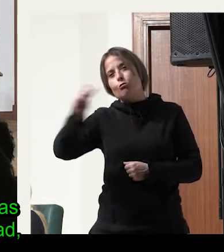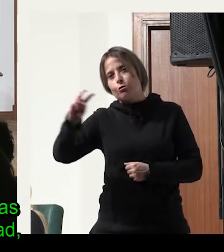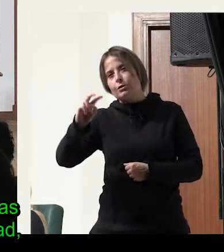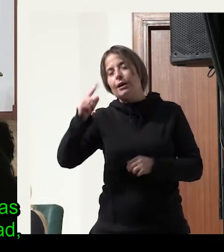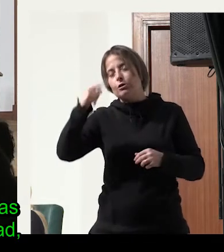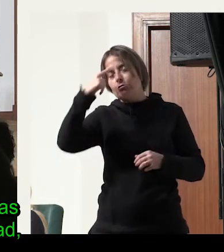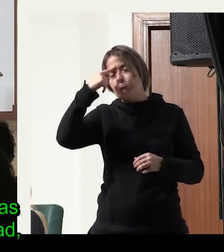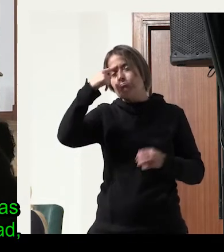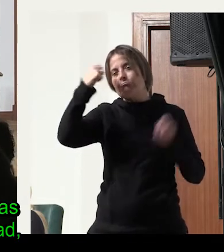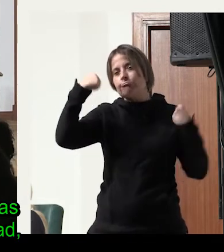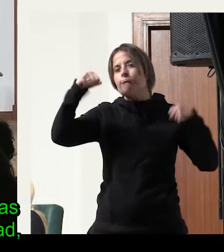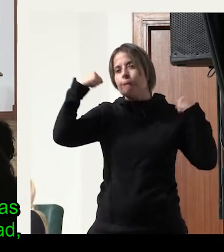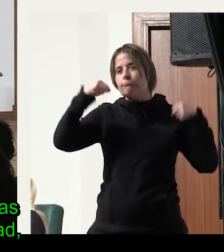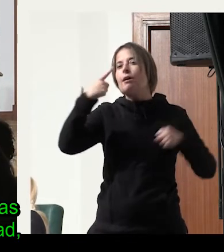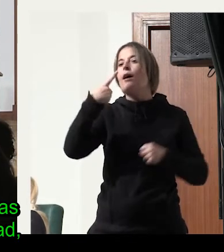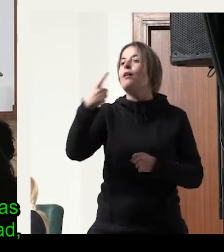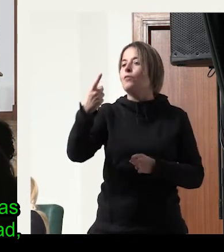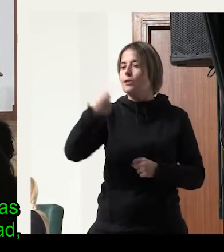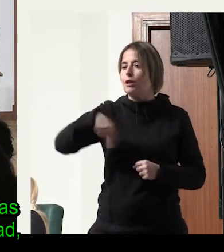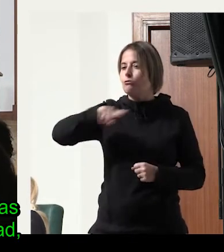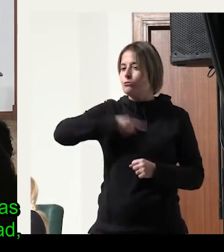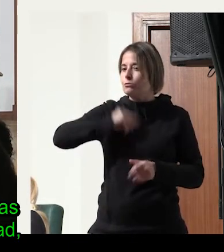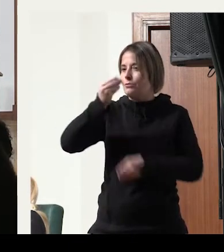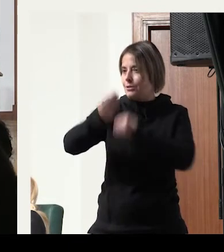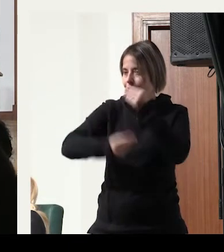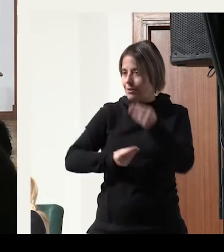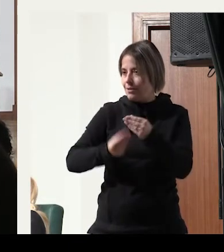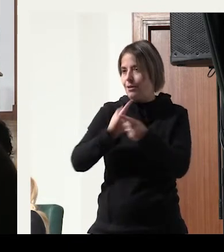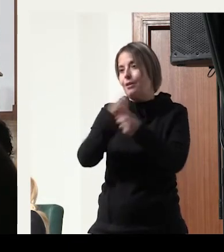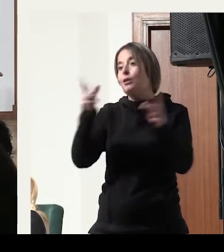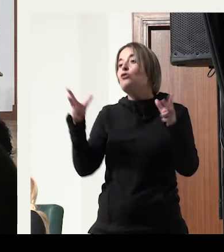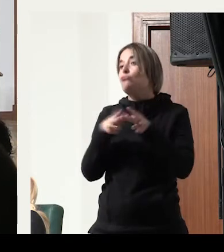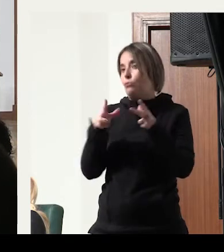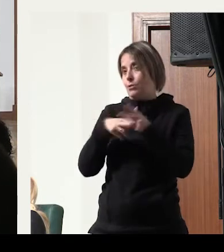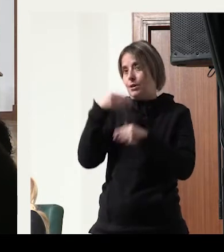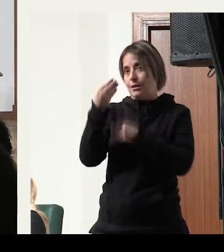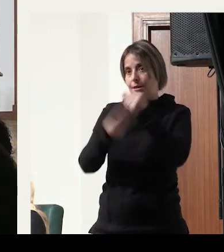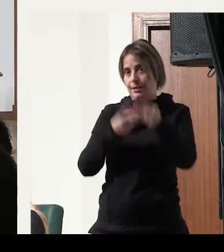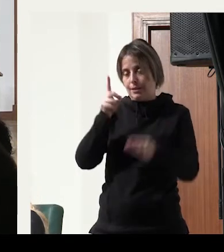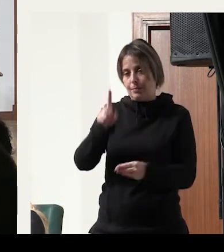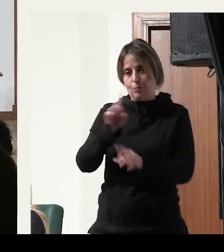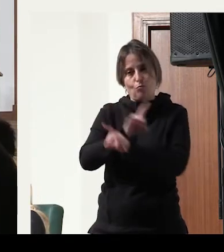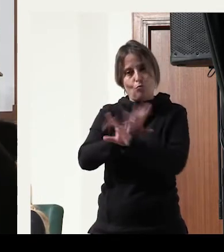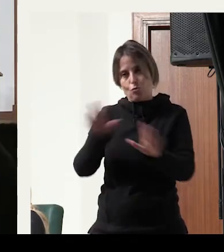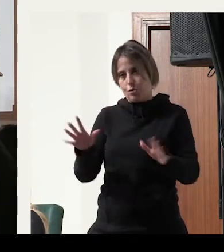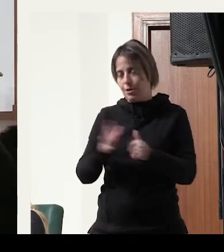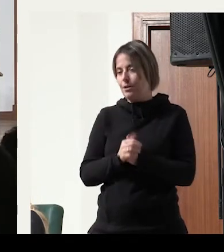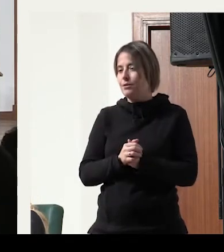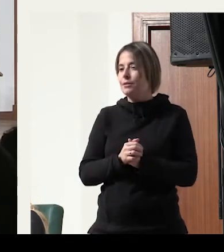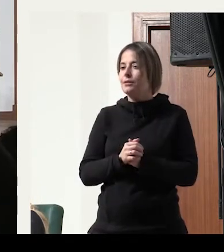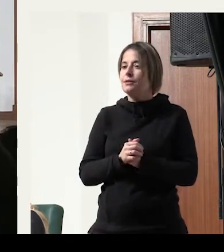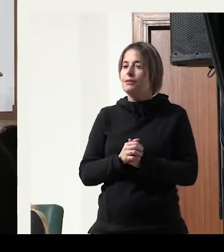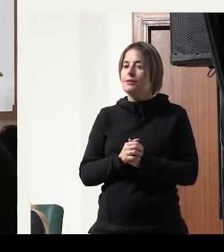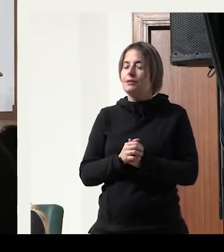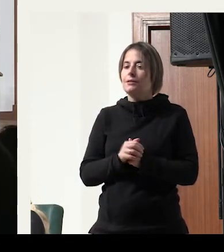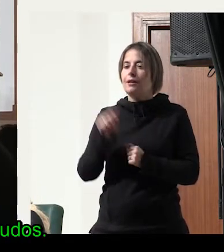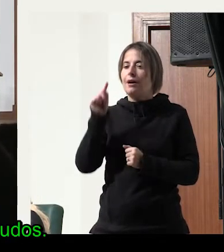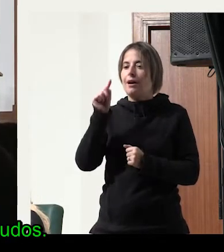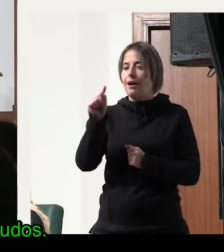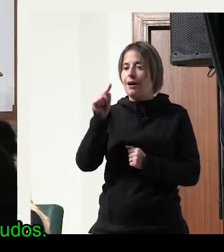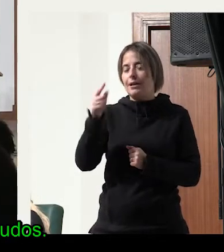Entonces, lo tenemos que hacer nosotras y claro, claro. Lo tiene que hacer la sociedad, por supuesto. Claro, ¿no? Claro, claro. Pero sí, ahí hay una parte importantísima, ¿no?